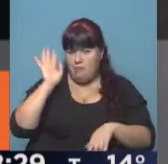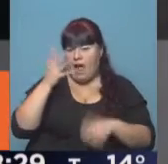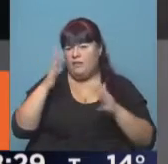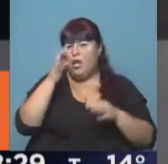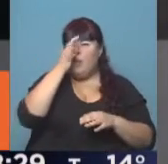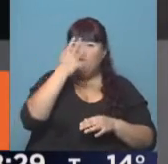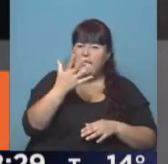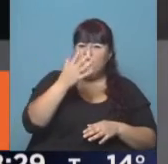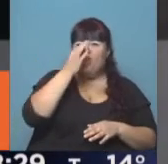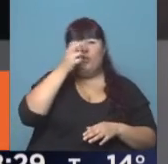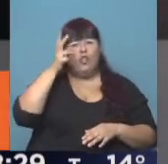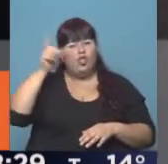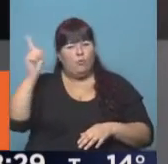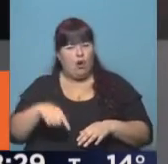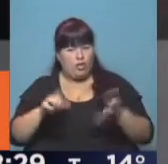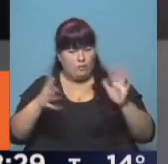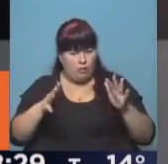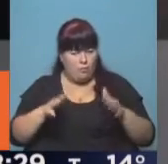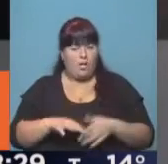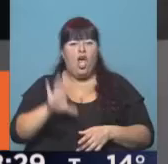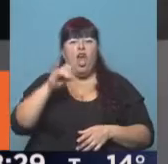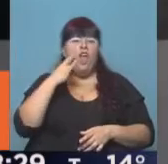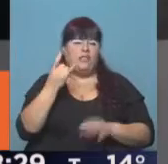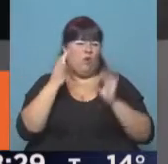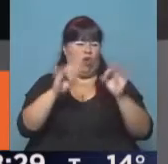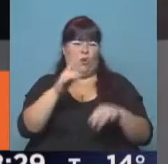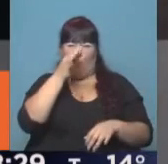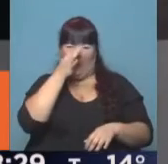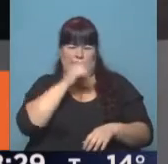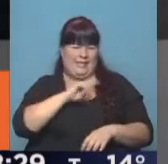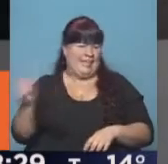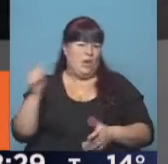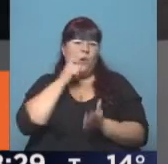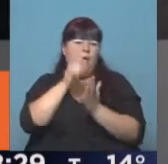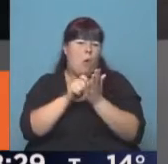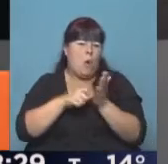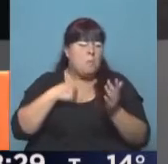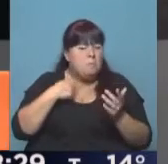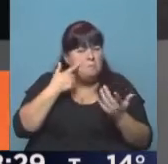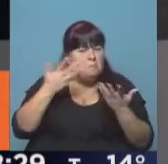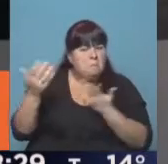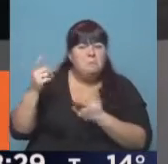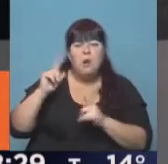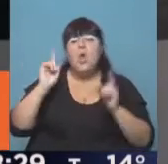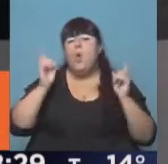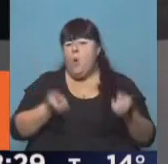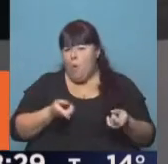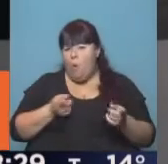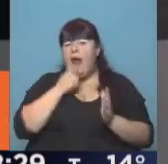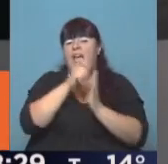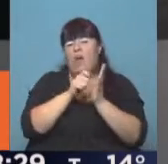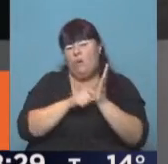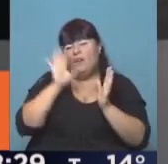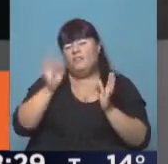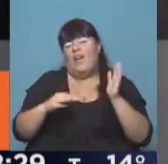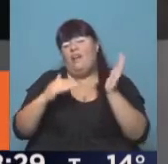rondan entre el 25 y 28 por ciento el lustro no está llegando al 20 ninguna de las encuestas por lo menos que nosotros tenemos igual las encuestas